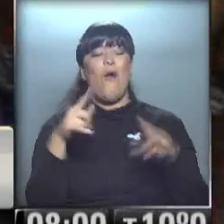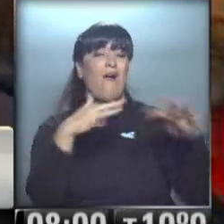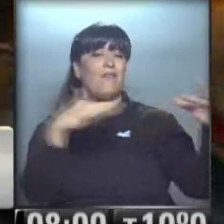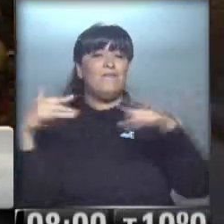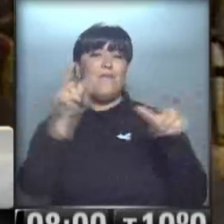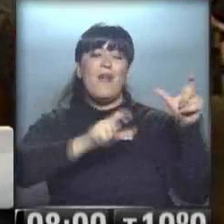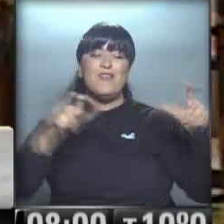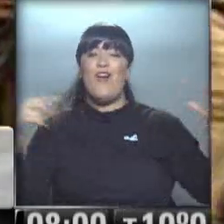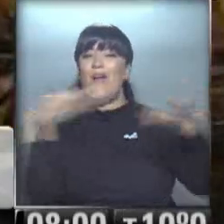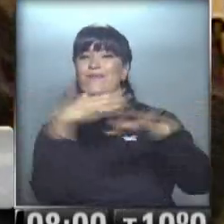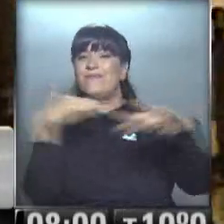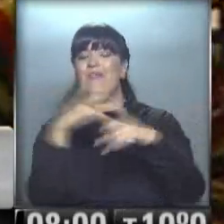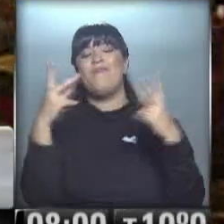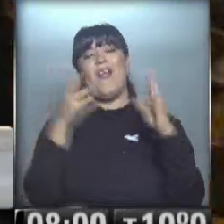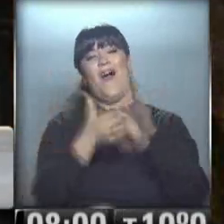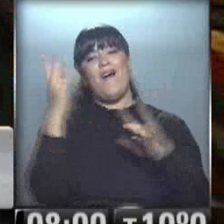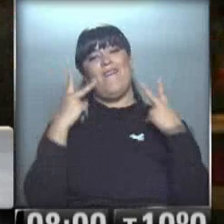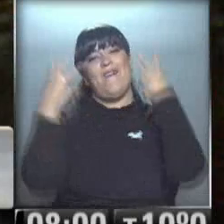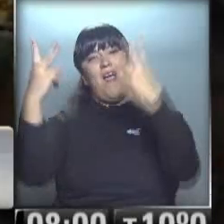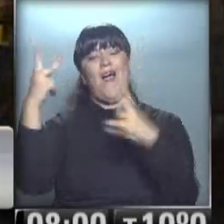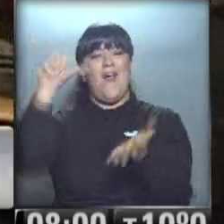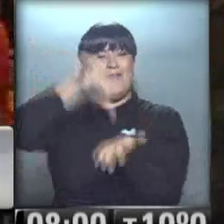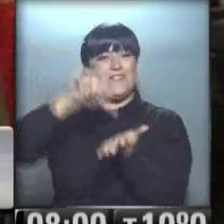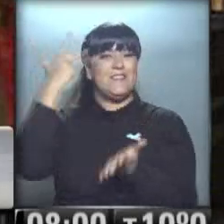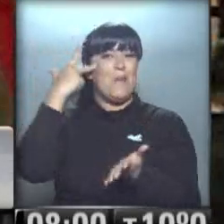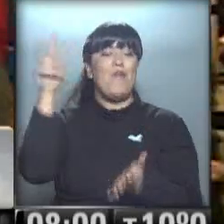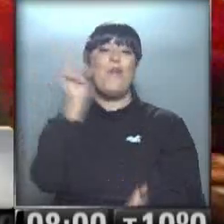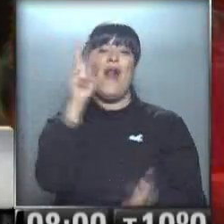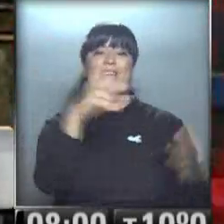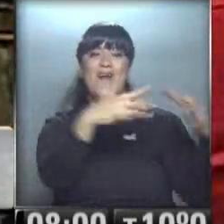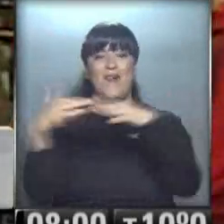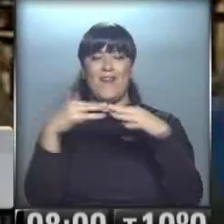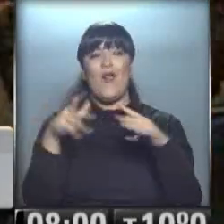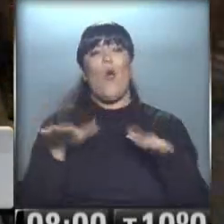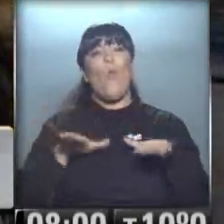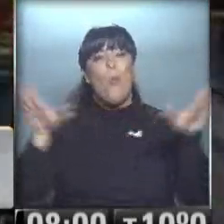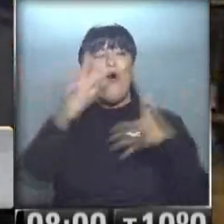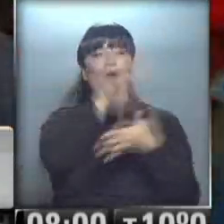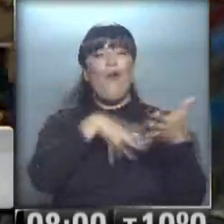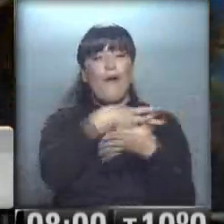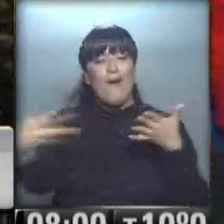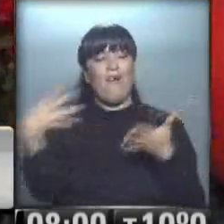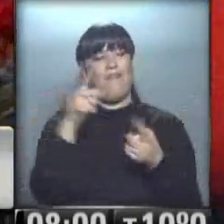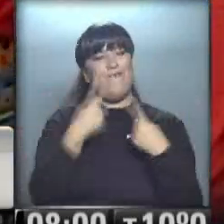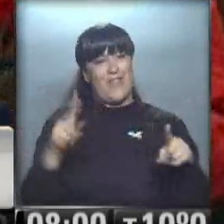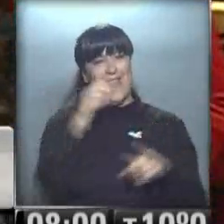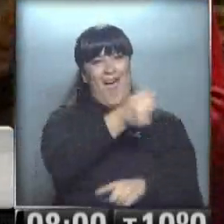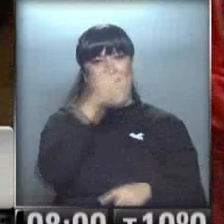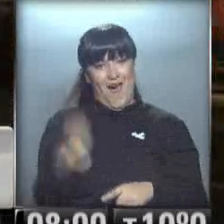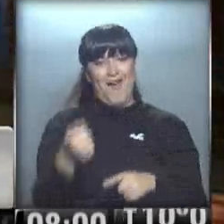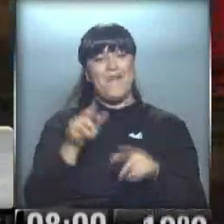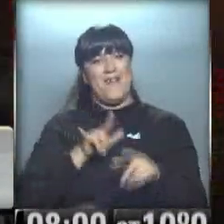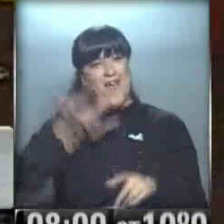hasta San Pablo para ver a nuestra selección aquí en Aeroparque con estos vuelos programados de Aerolíneas